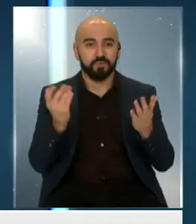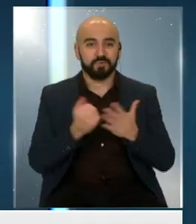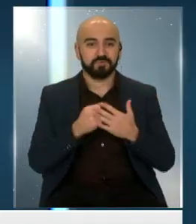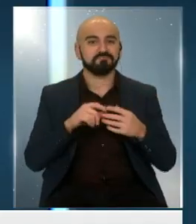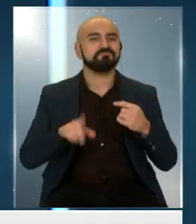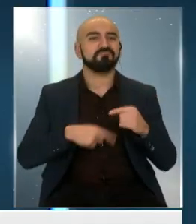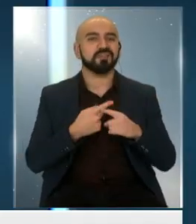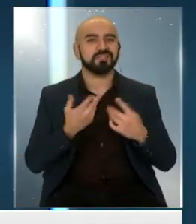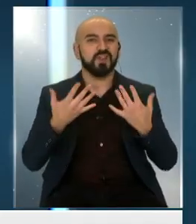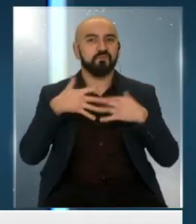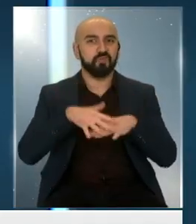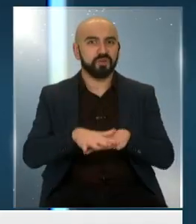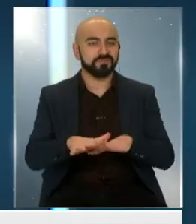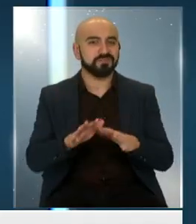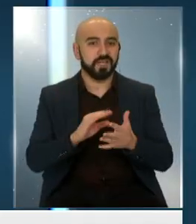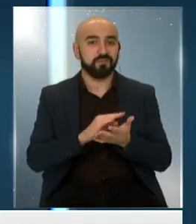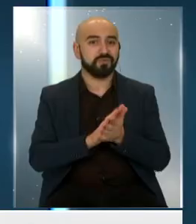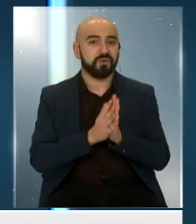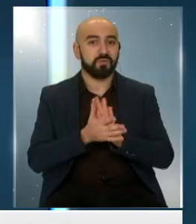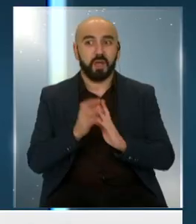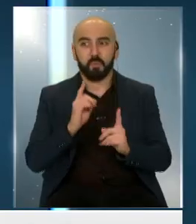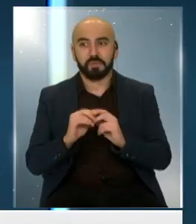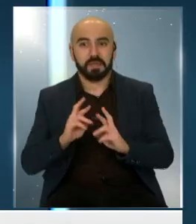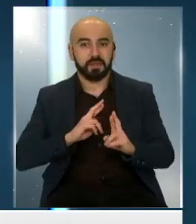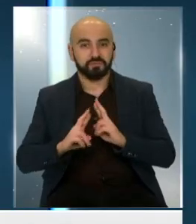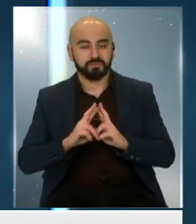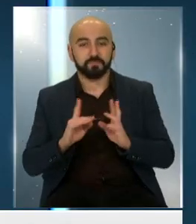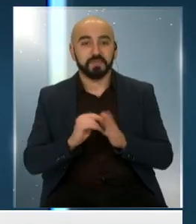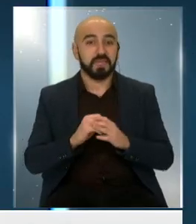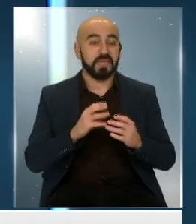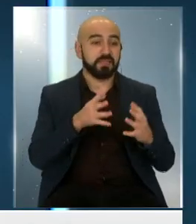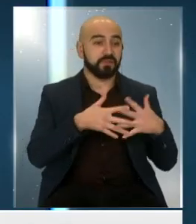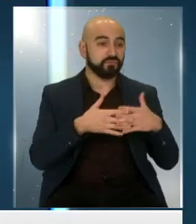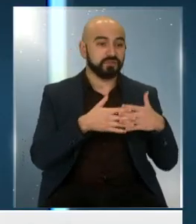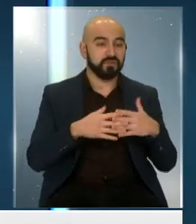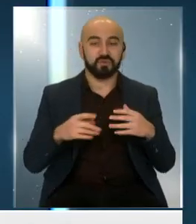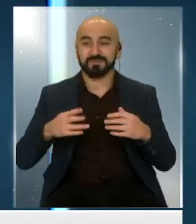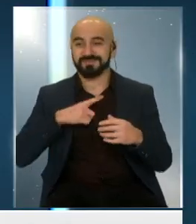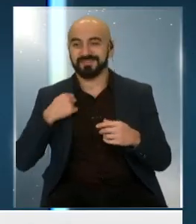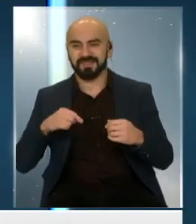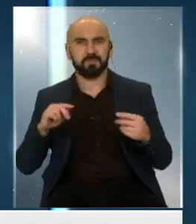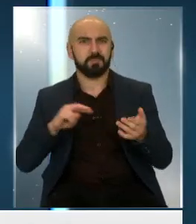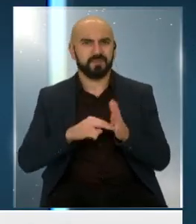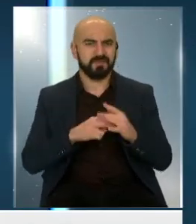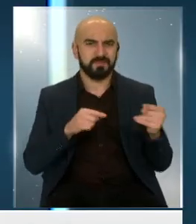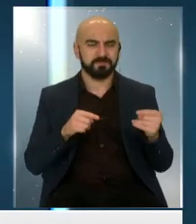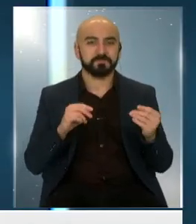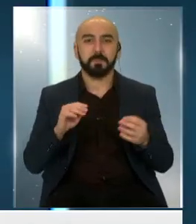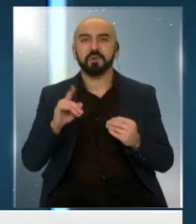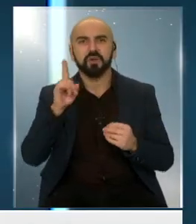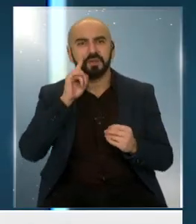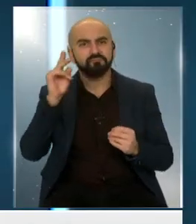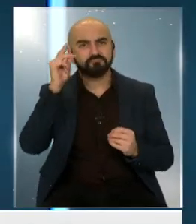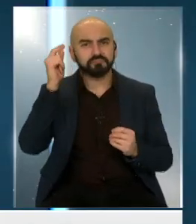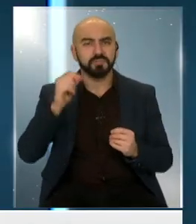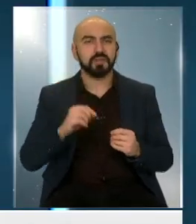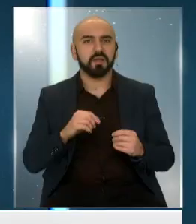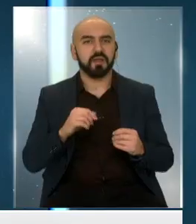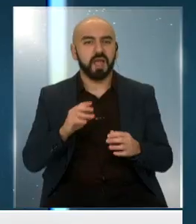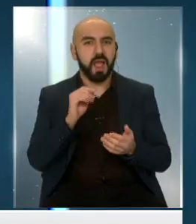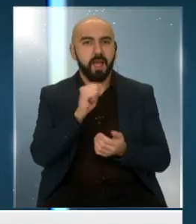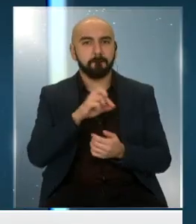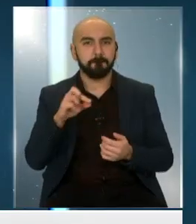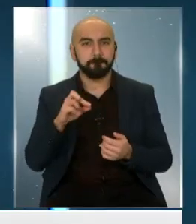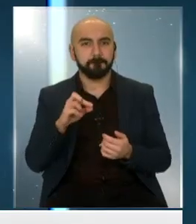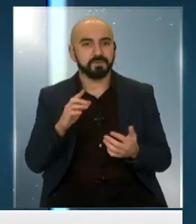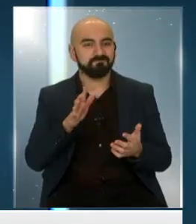influencia ha interferido incluso en las relaciones entre Estados Unidos y China. Pero ¿quién es el creador de esta app? Detalles de su vida poco se sabe,